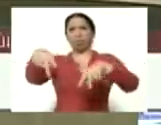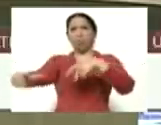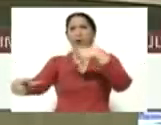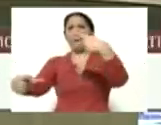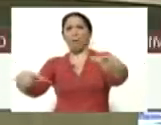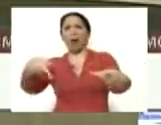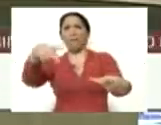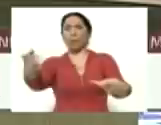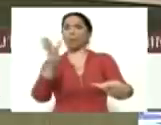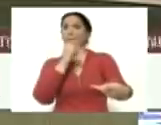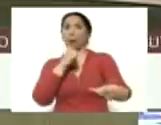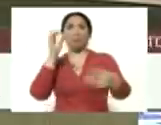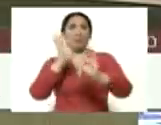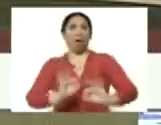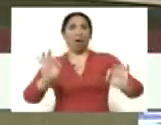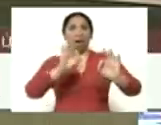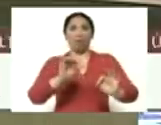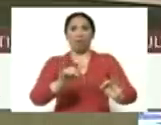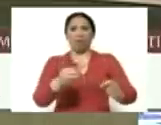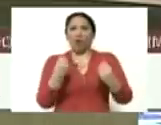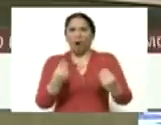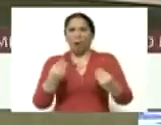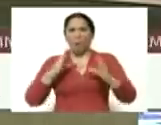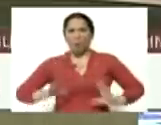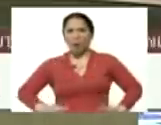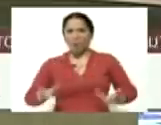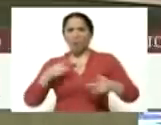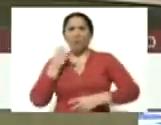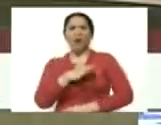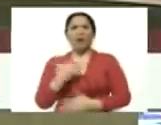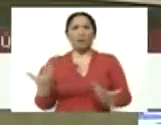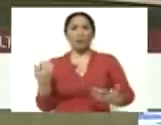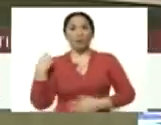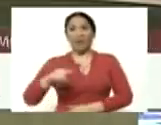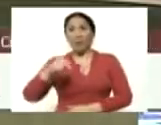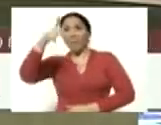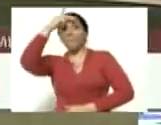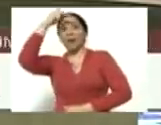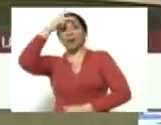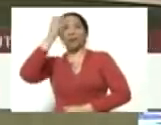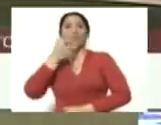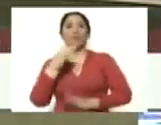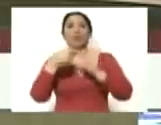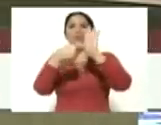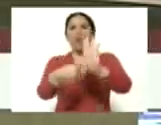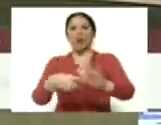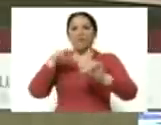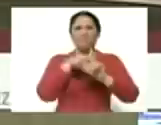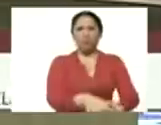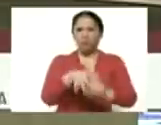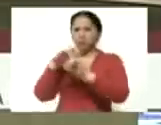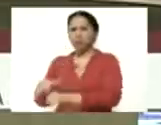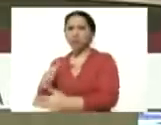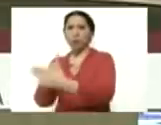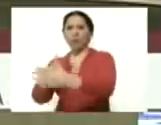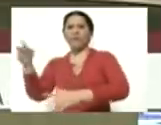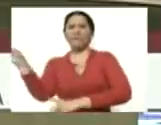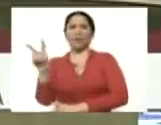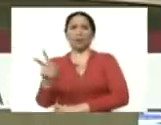no había nadie que recogiera los cadáveres. Cuando tenemos que en Perú las muestras de xenofobia contra los venezolanos